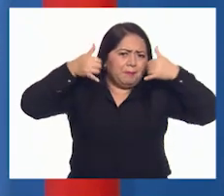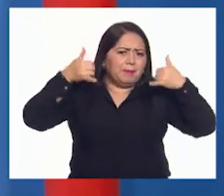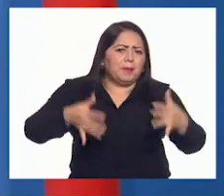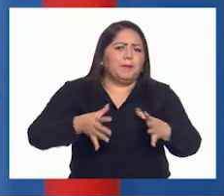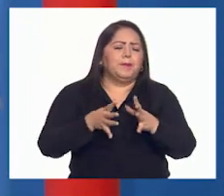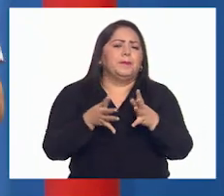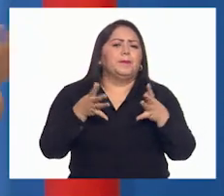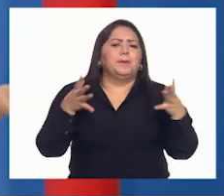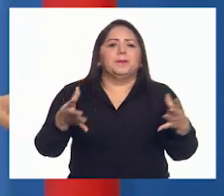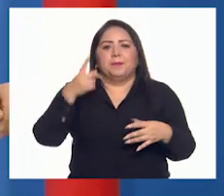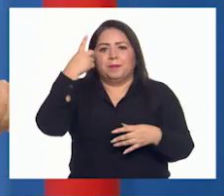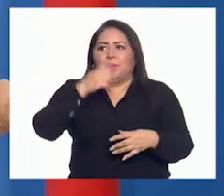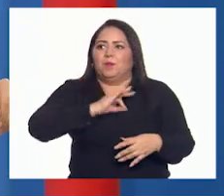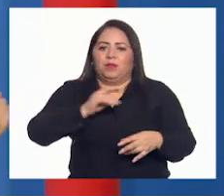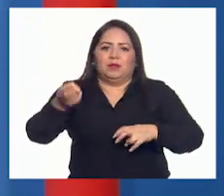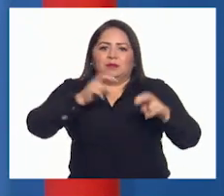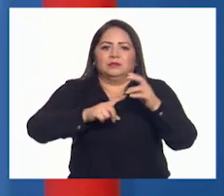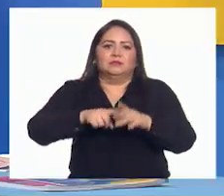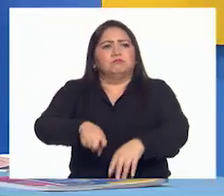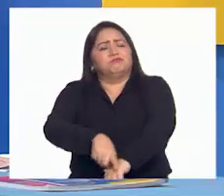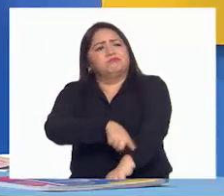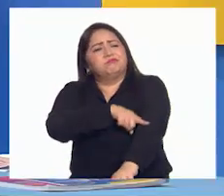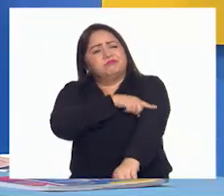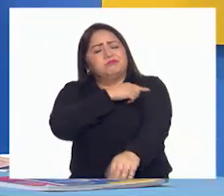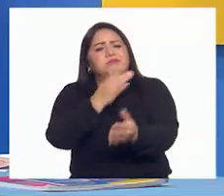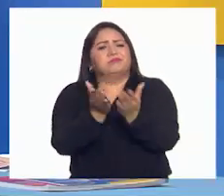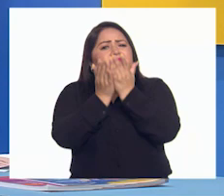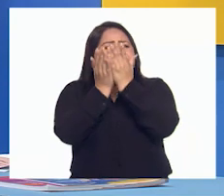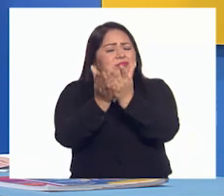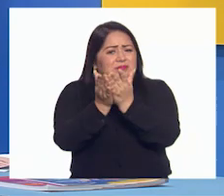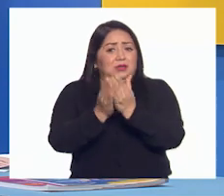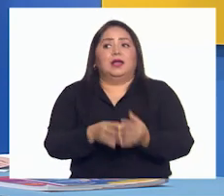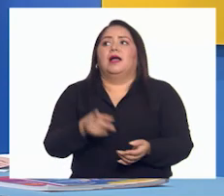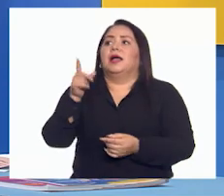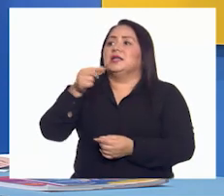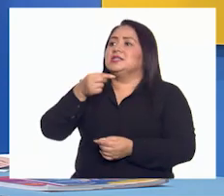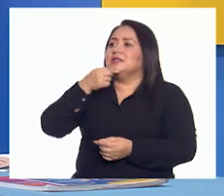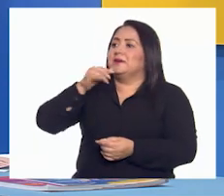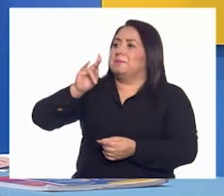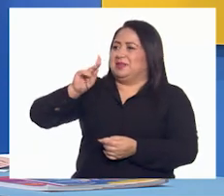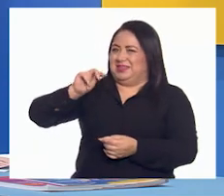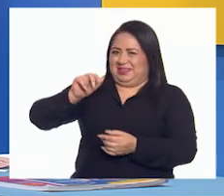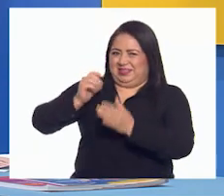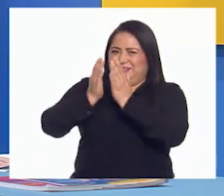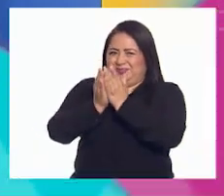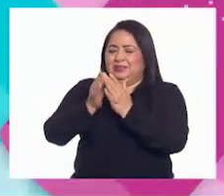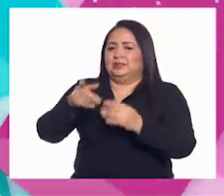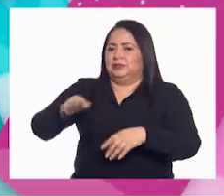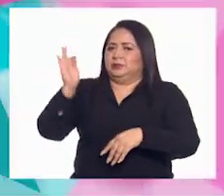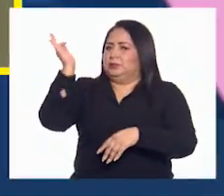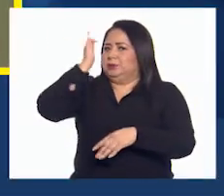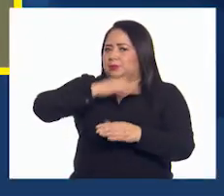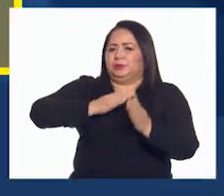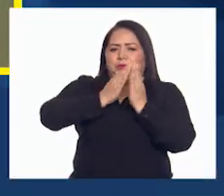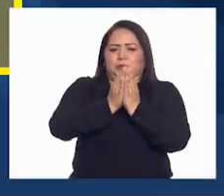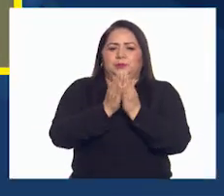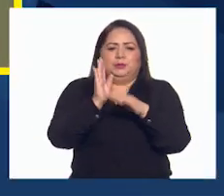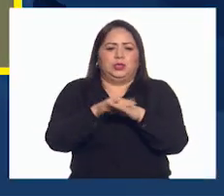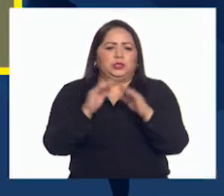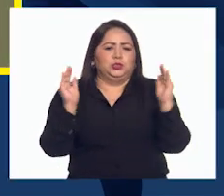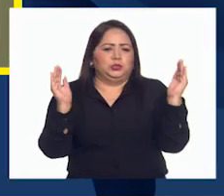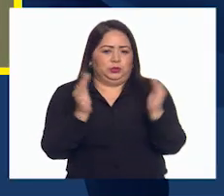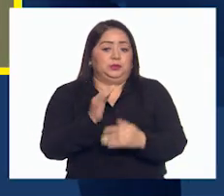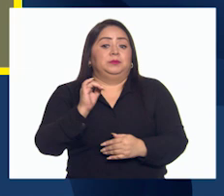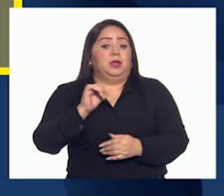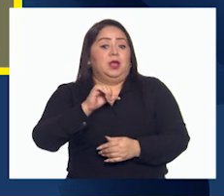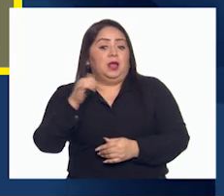robustas, ideales para las navegaciones largas. A ver, entonces la Niña y la Pinta sí eran embarcaciones más ligeras y pequeñitas.